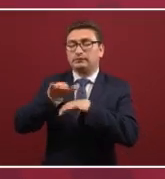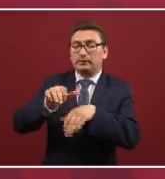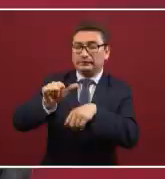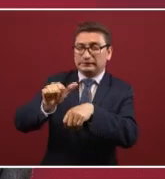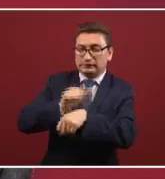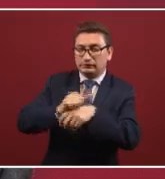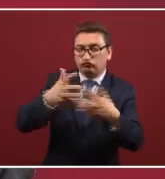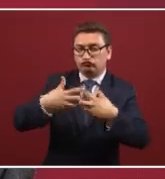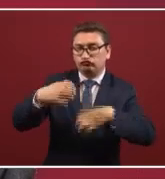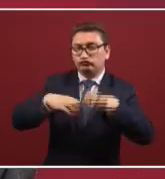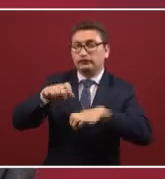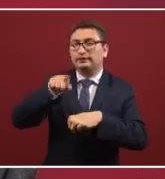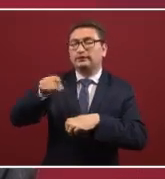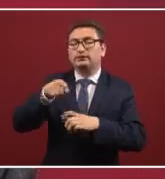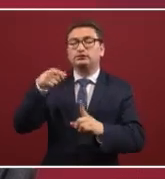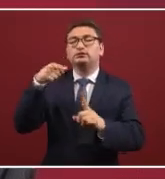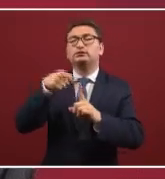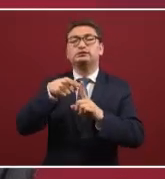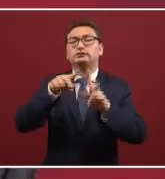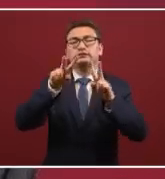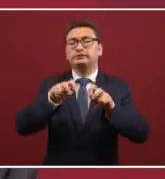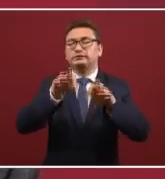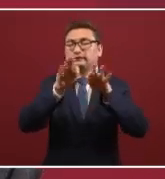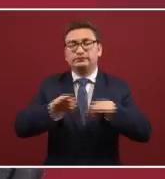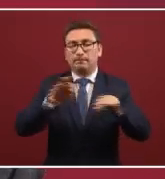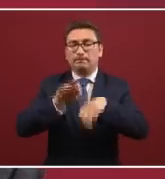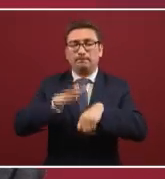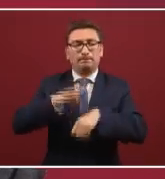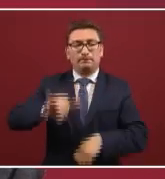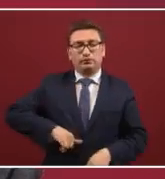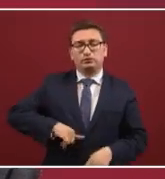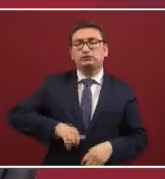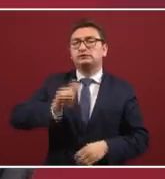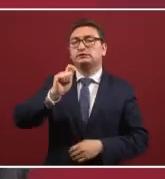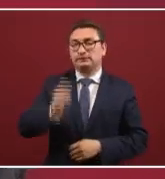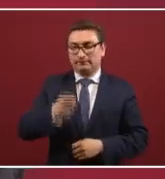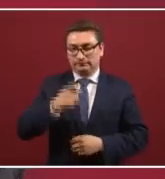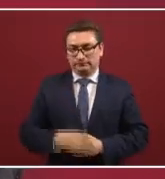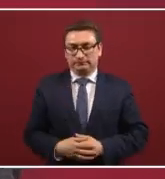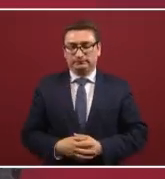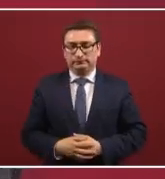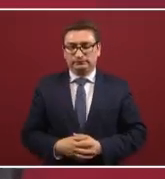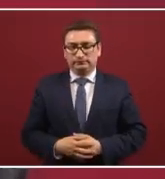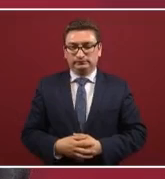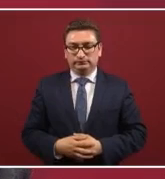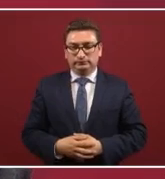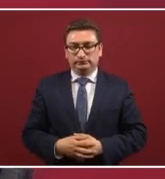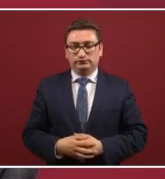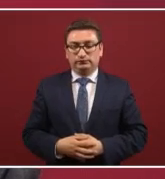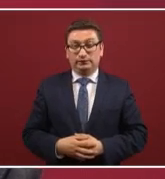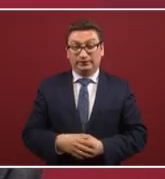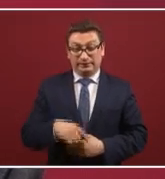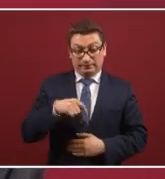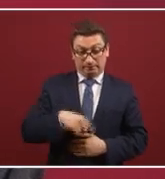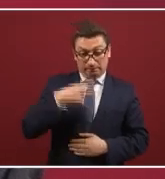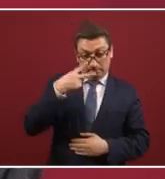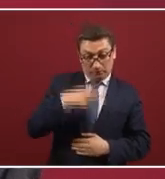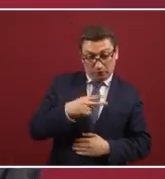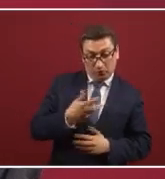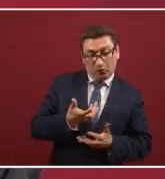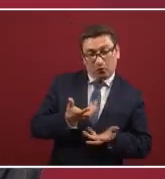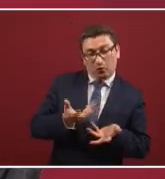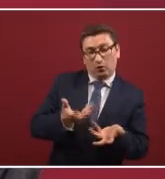les interesaba principalmente es cuáles son la aplicación, la hoja de ruta que México va a seguir para